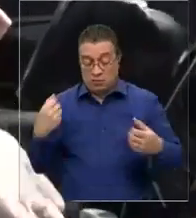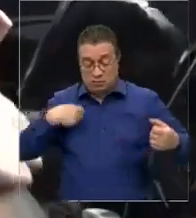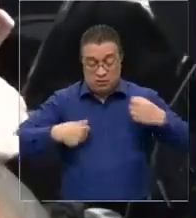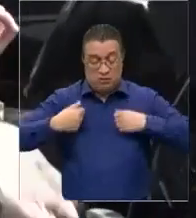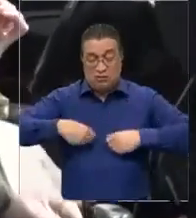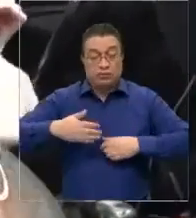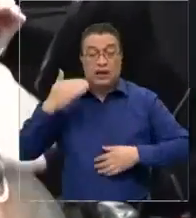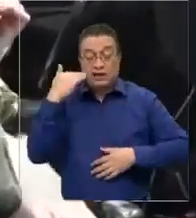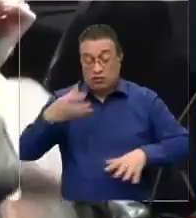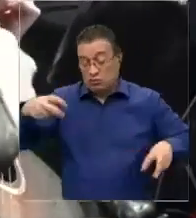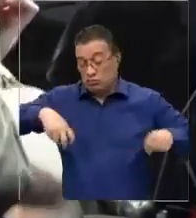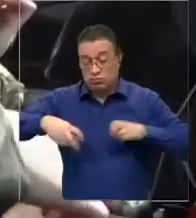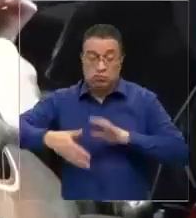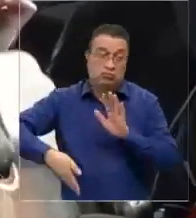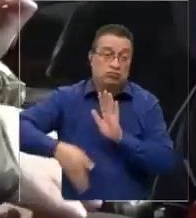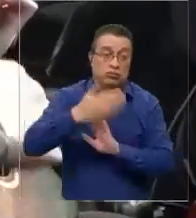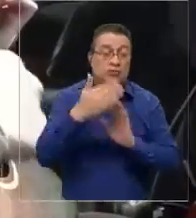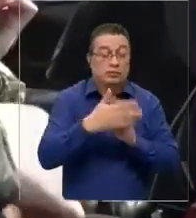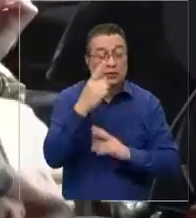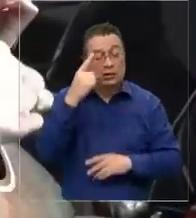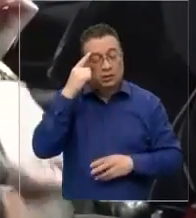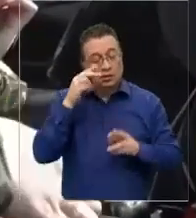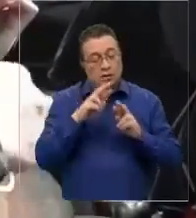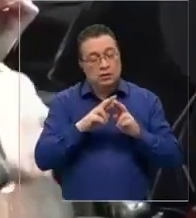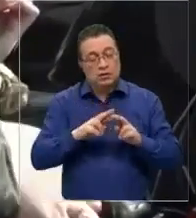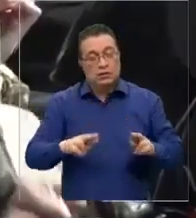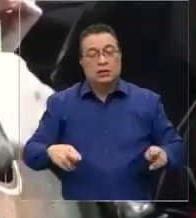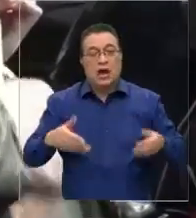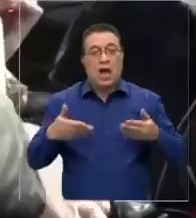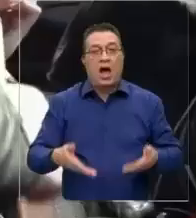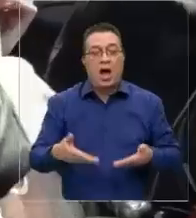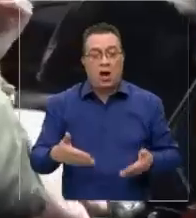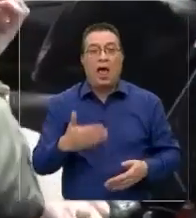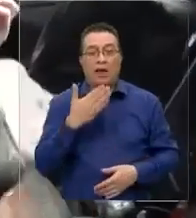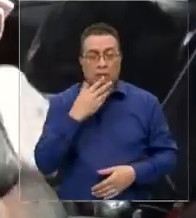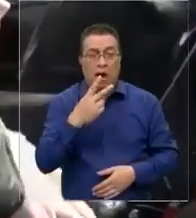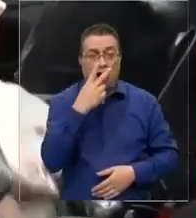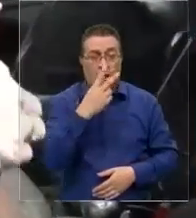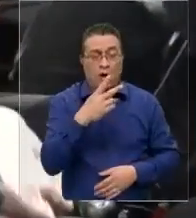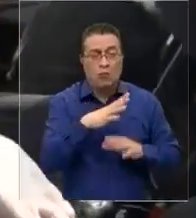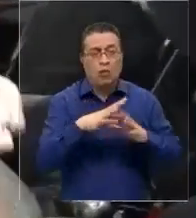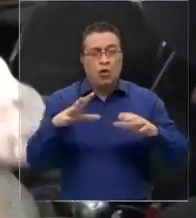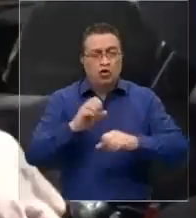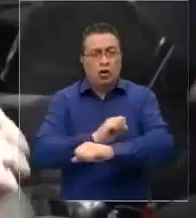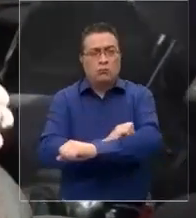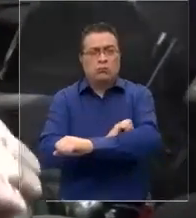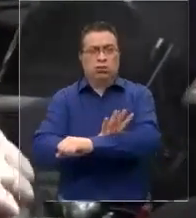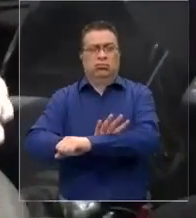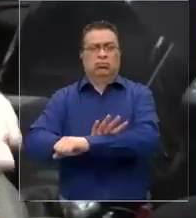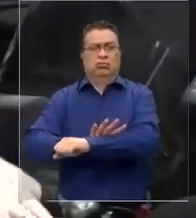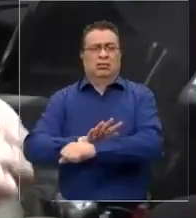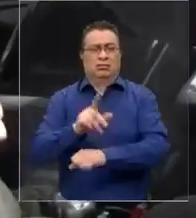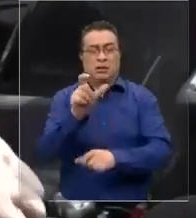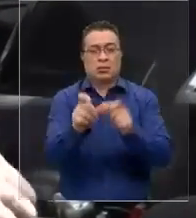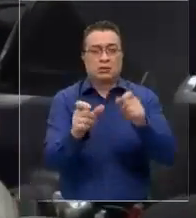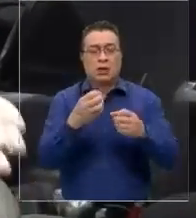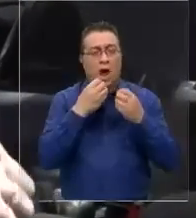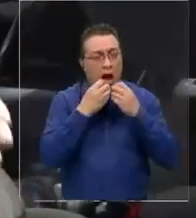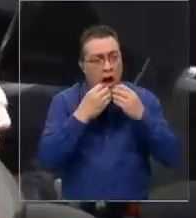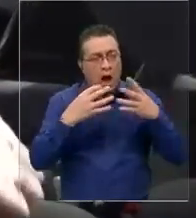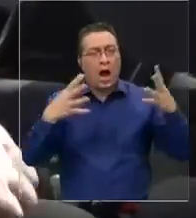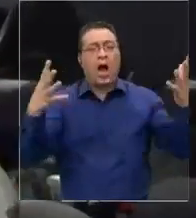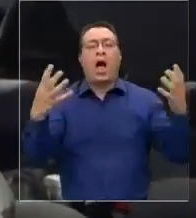con niños, están tratando de hacer más llevadero este momento también. Y hemos visto muchos momentos emocionantes en que la gente espontáneamente se pone a